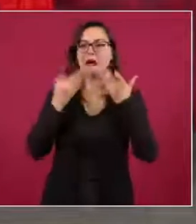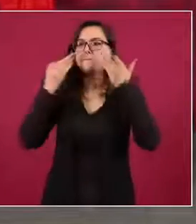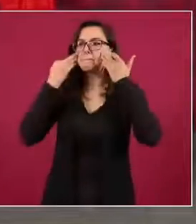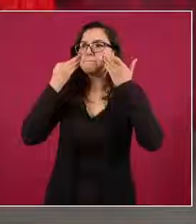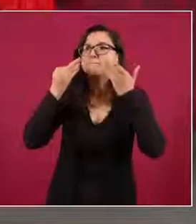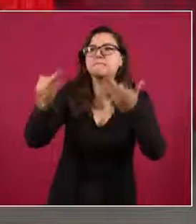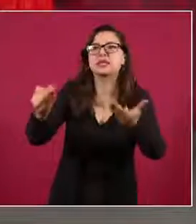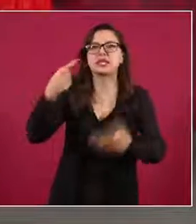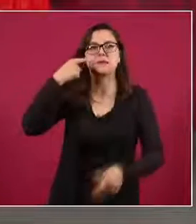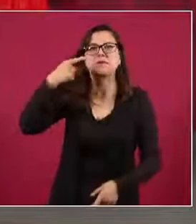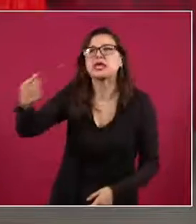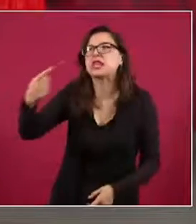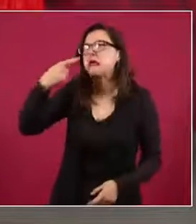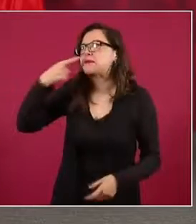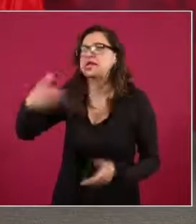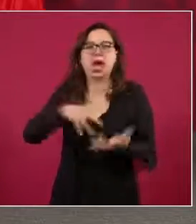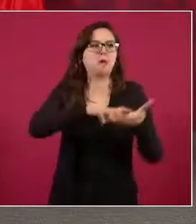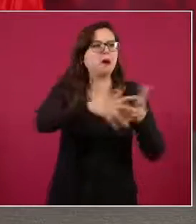como